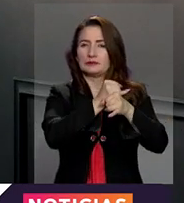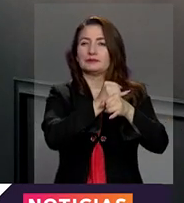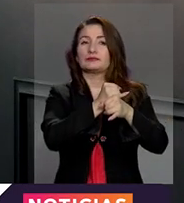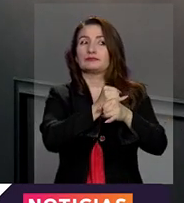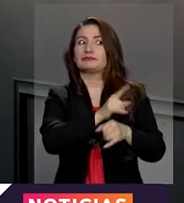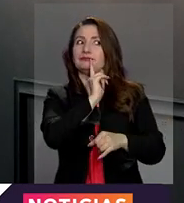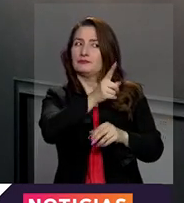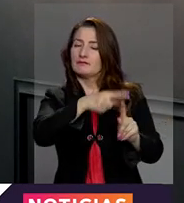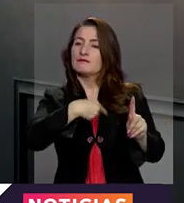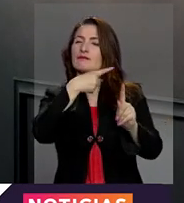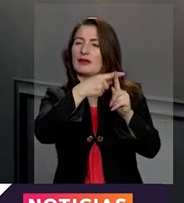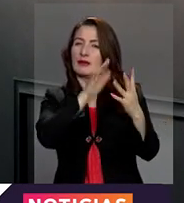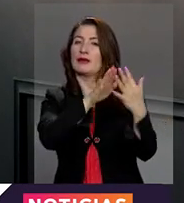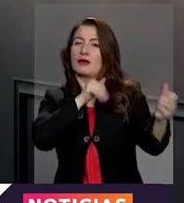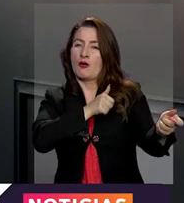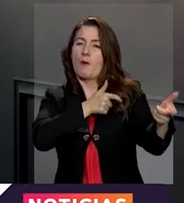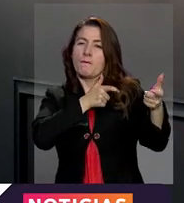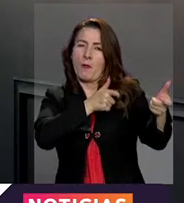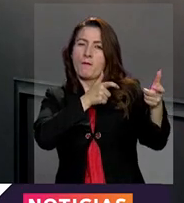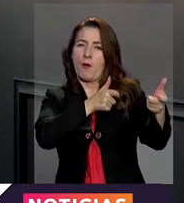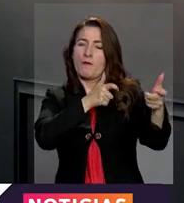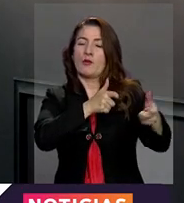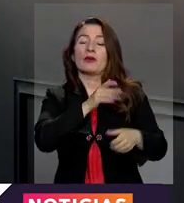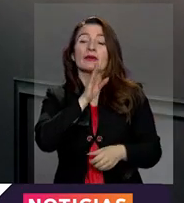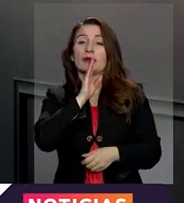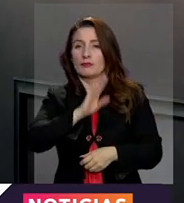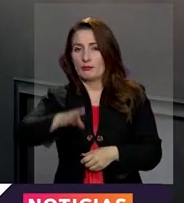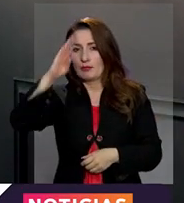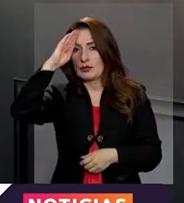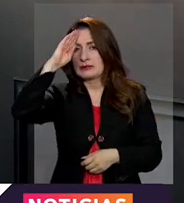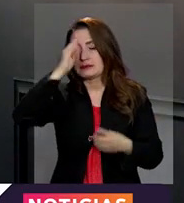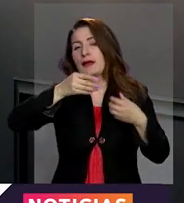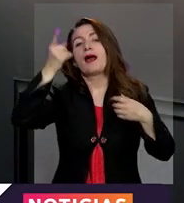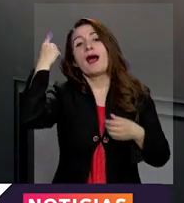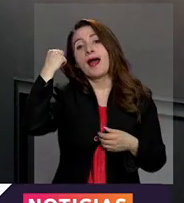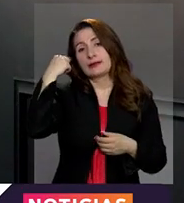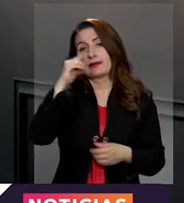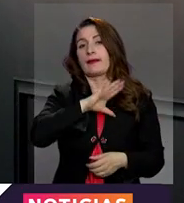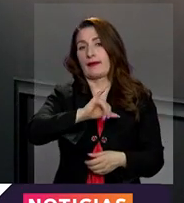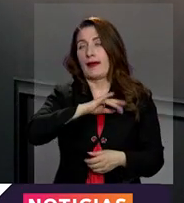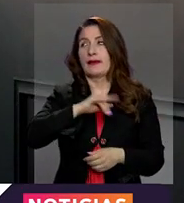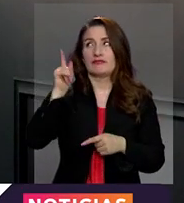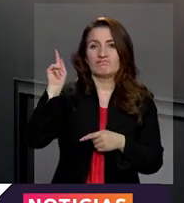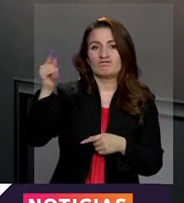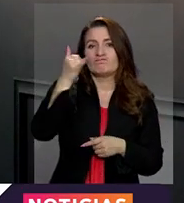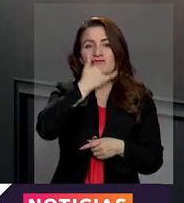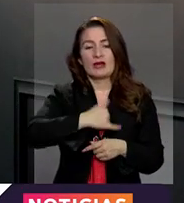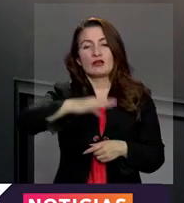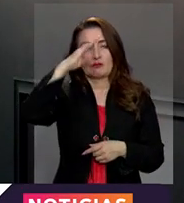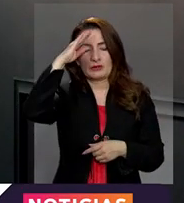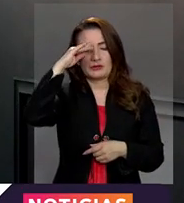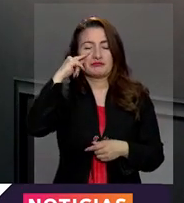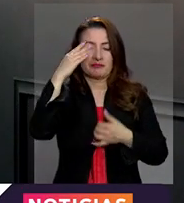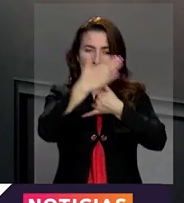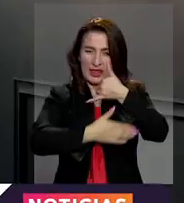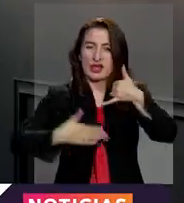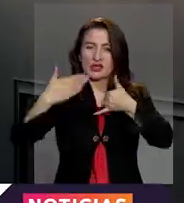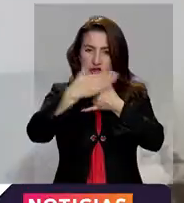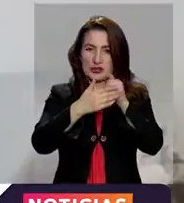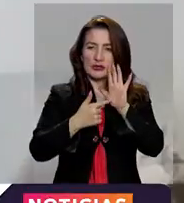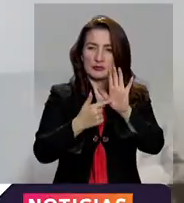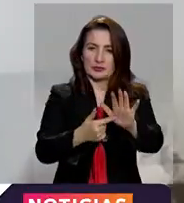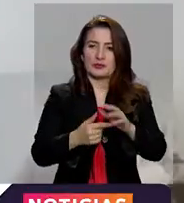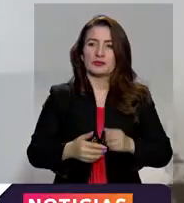de amenazas agresiones y disparos por parte de la policía durante las protestas de ayer en cali a continuación nuestro panorama nacional